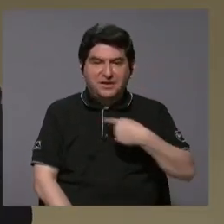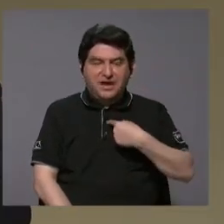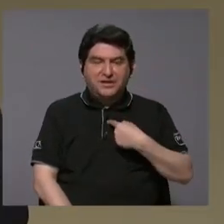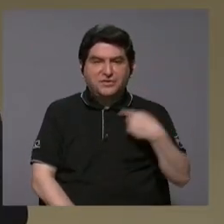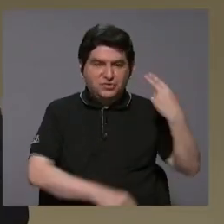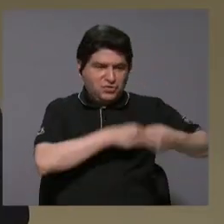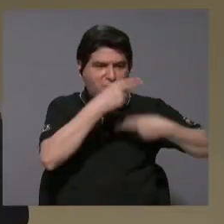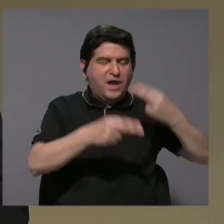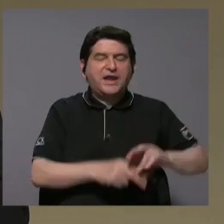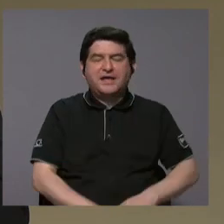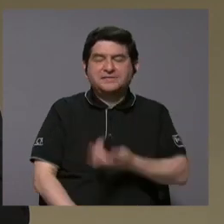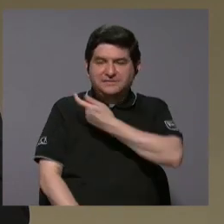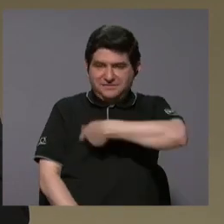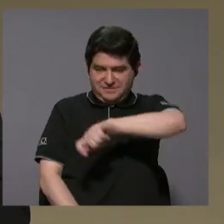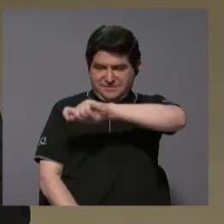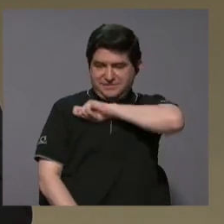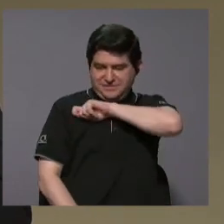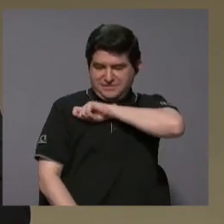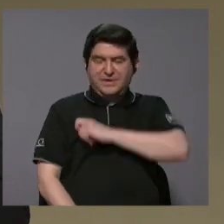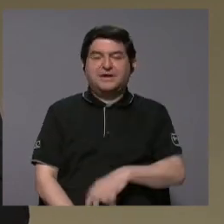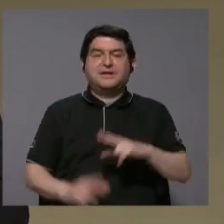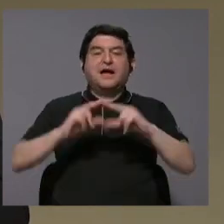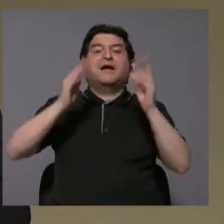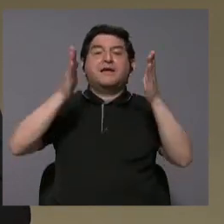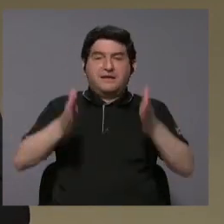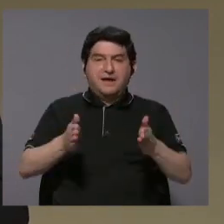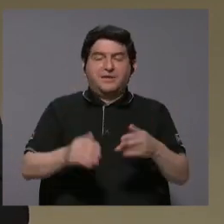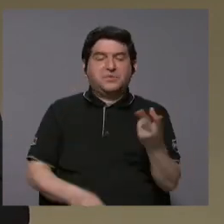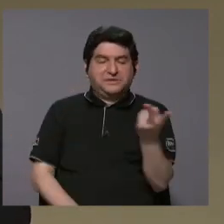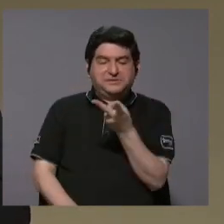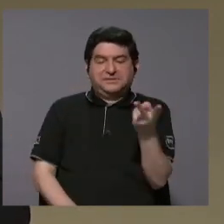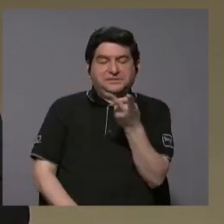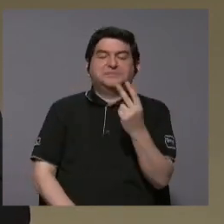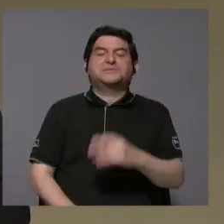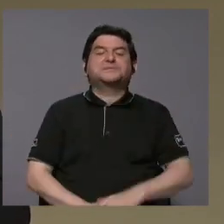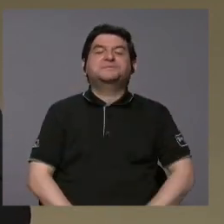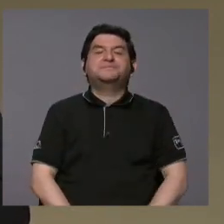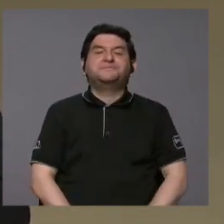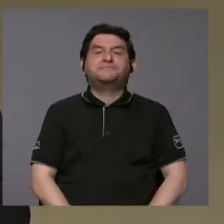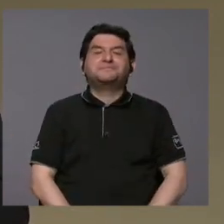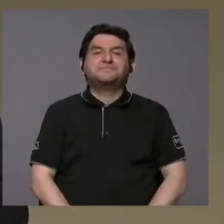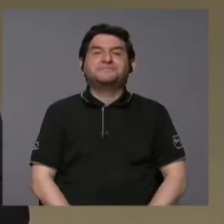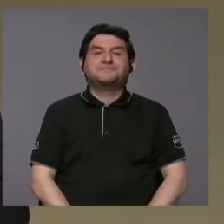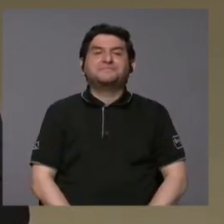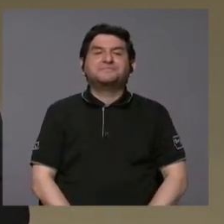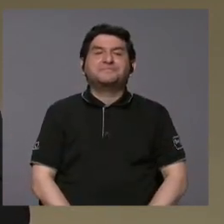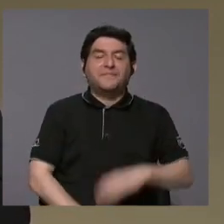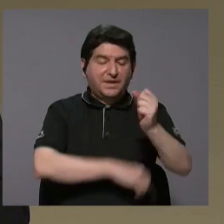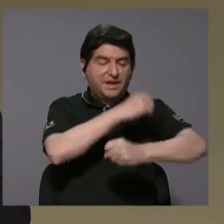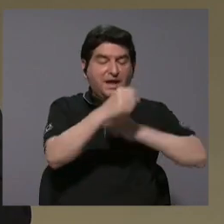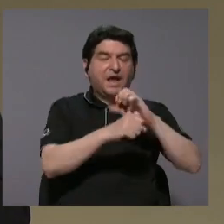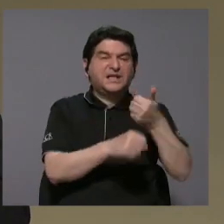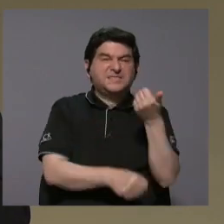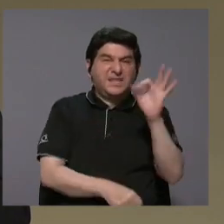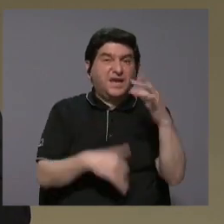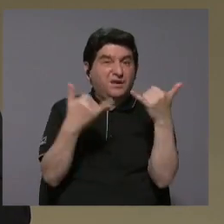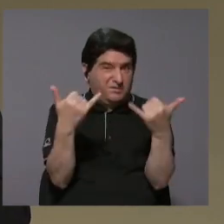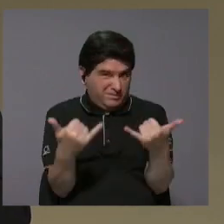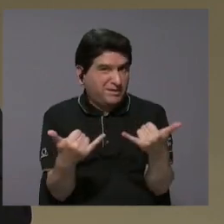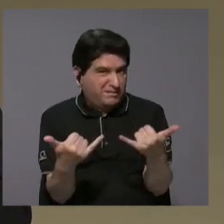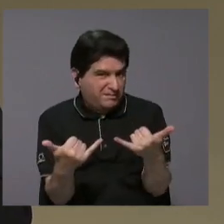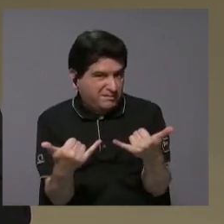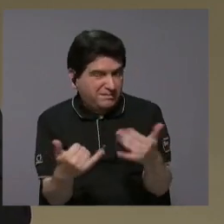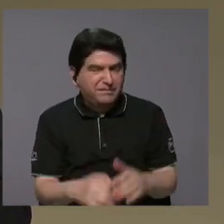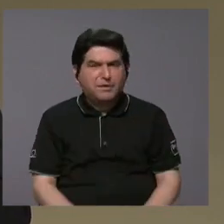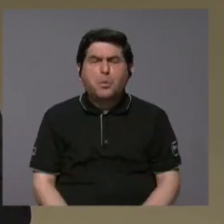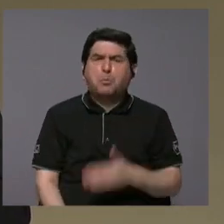descendientes españoles y nicaragüenses, curiosamente. Entonces, en el siglo XIX ya.